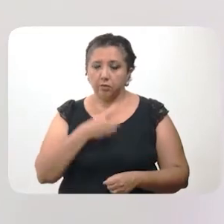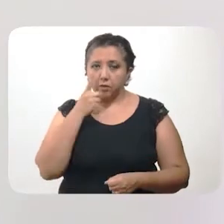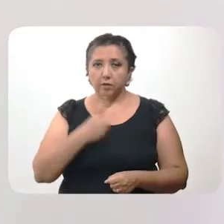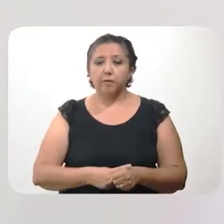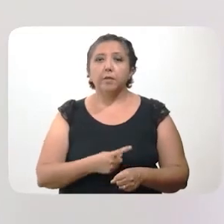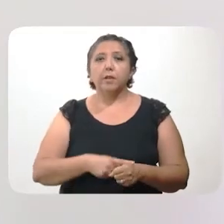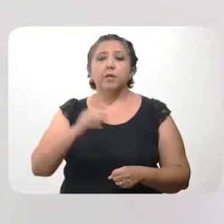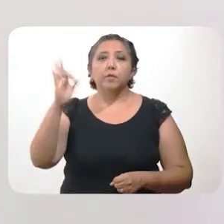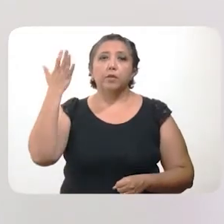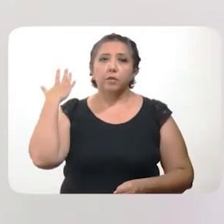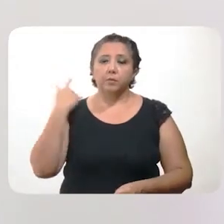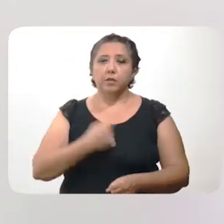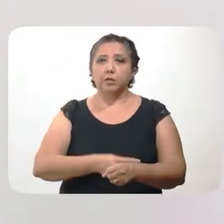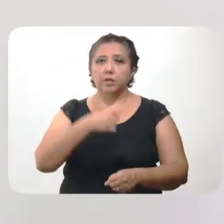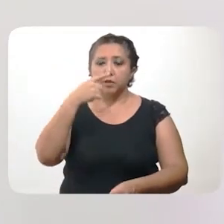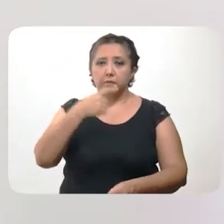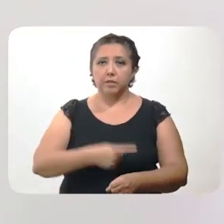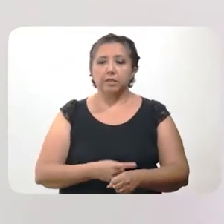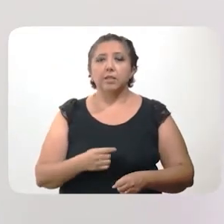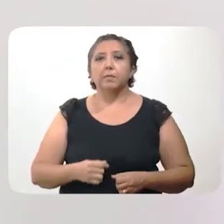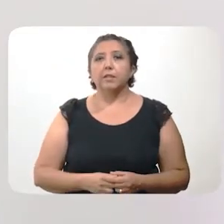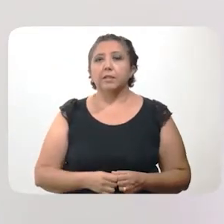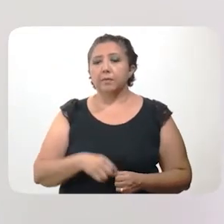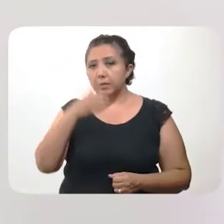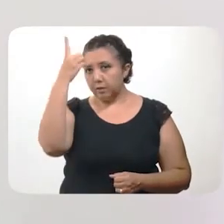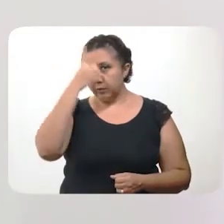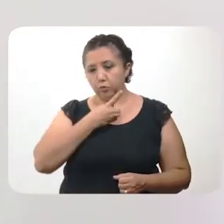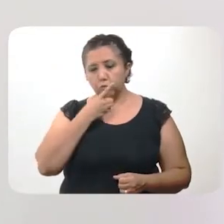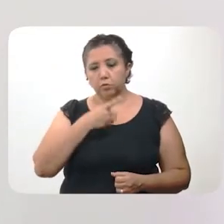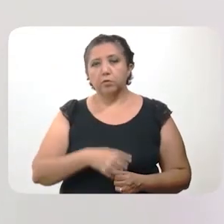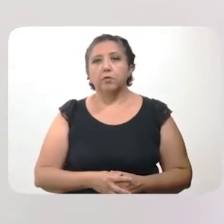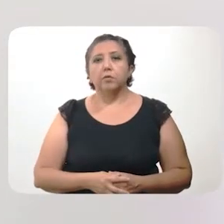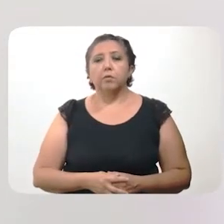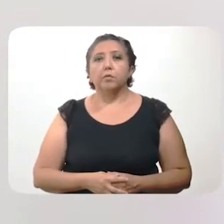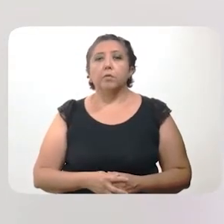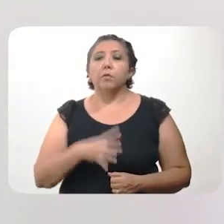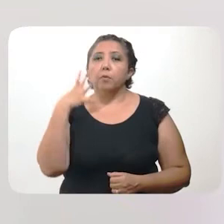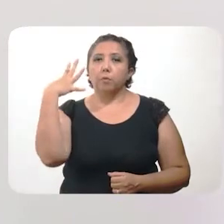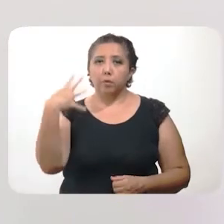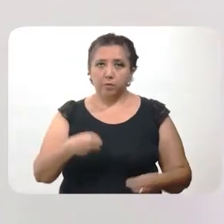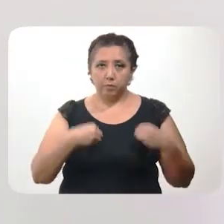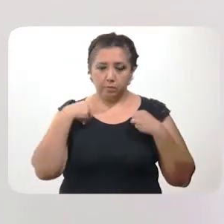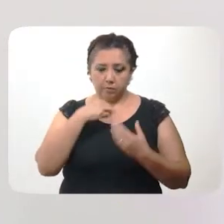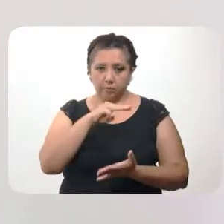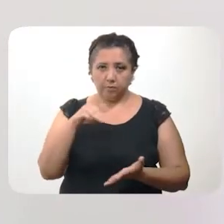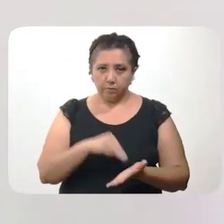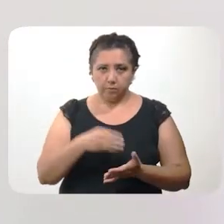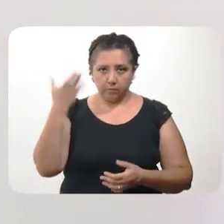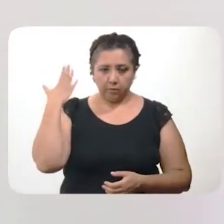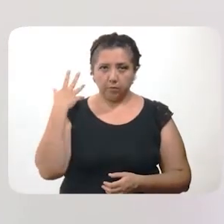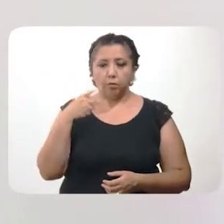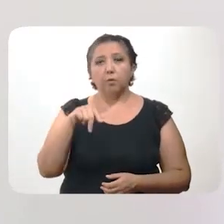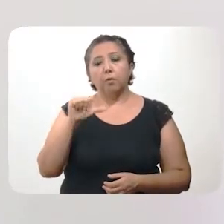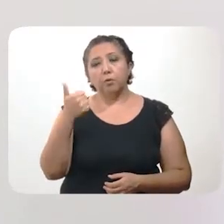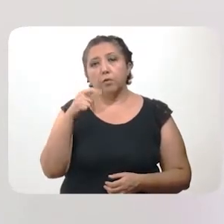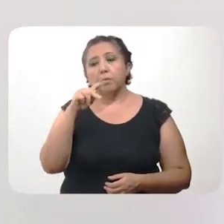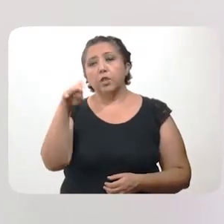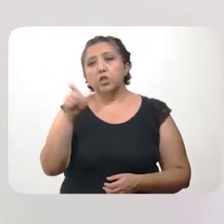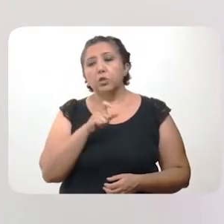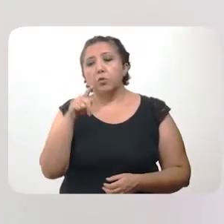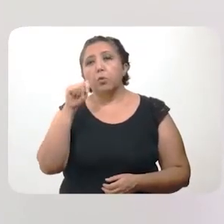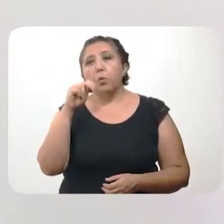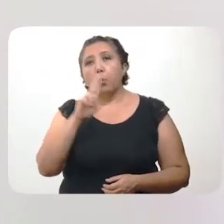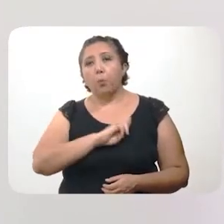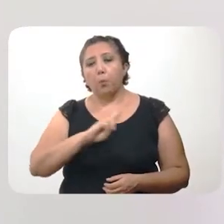Sus principales enfermedades fueron hipertensión arterial sistémica y diabetes mellitus. 4 residían en Mérida, 1 en Maxcanú, 1 en Humán y